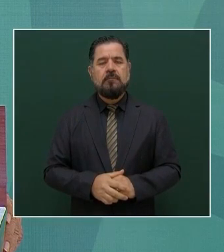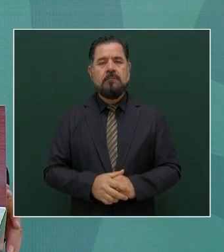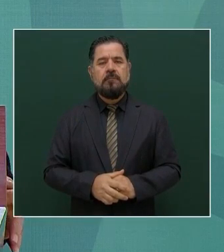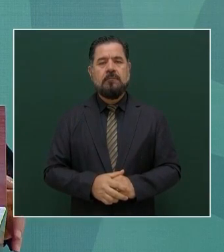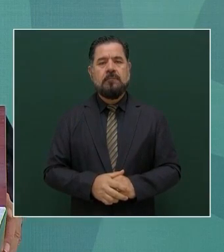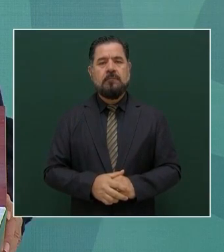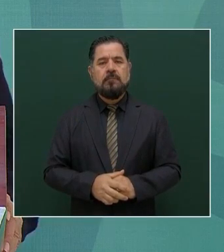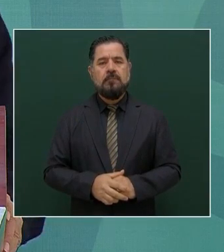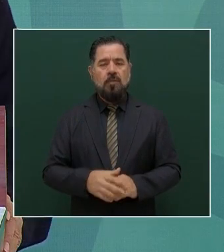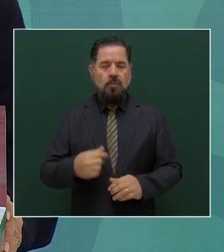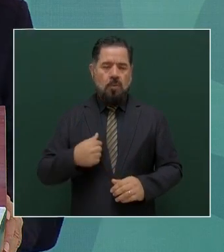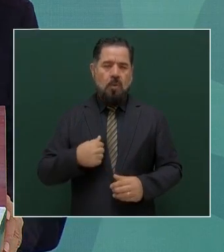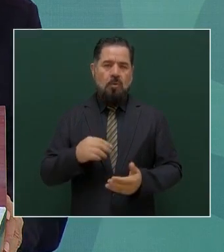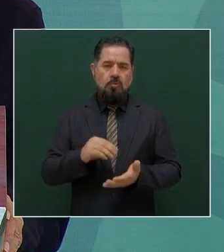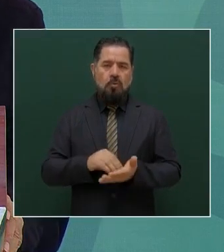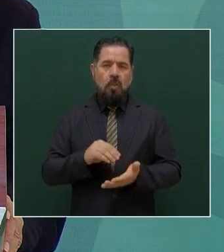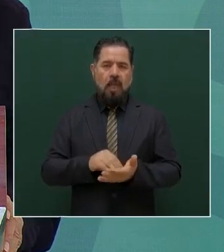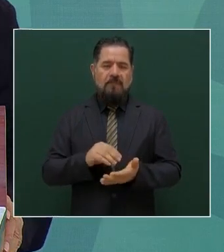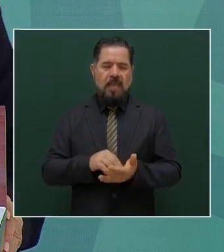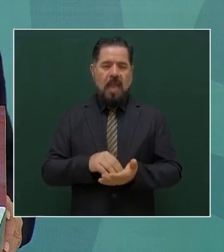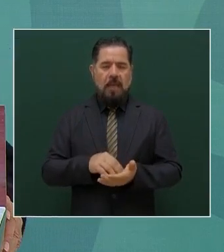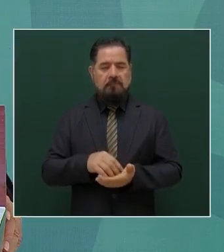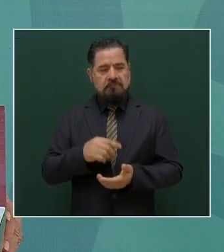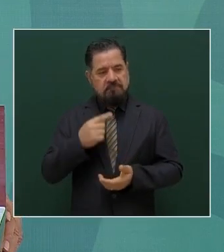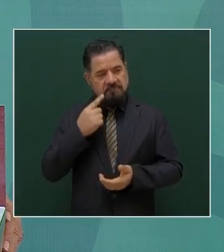sosteniendo que fue un milagro,